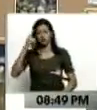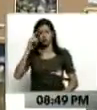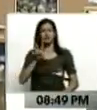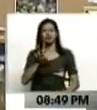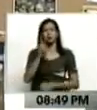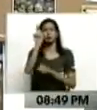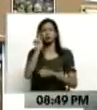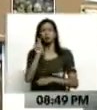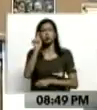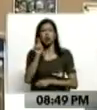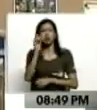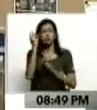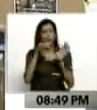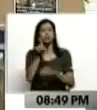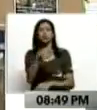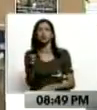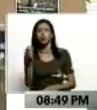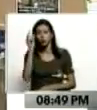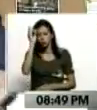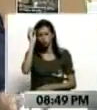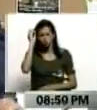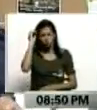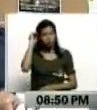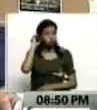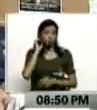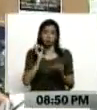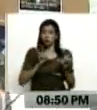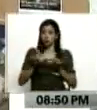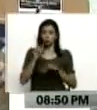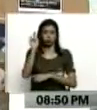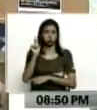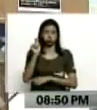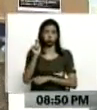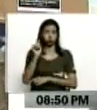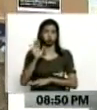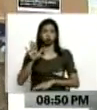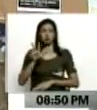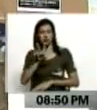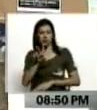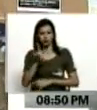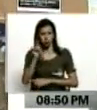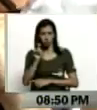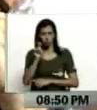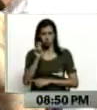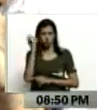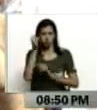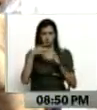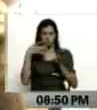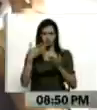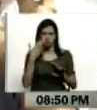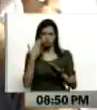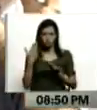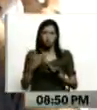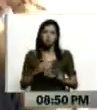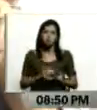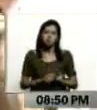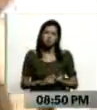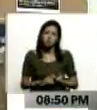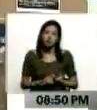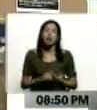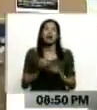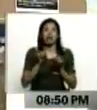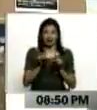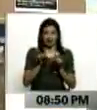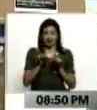allá verdad que la juramentó Julio un acto ero ahí juramentar Jurado jurar ante su